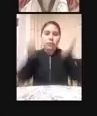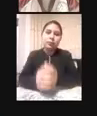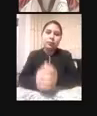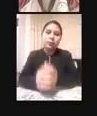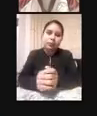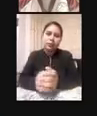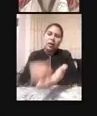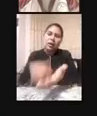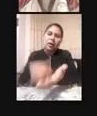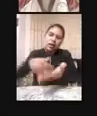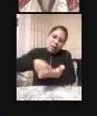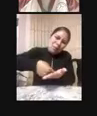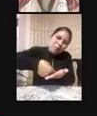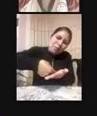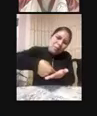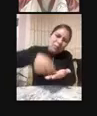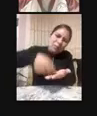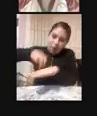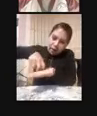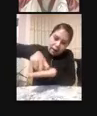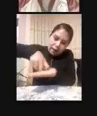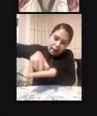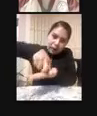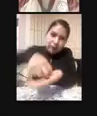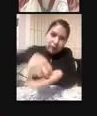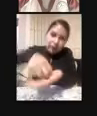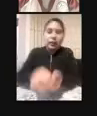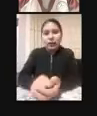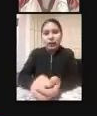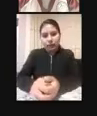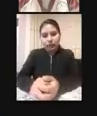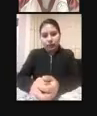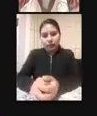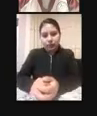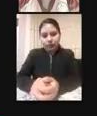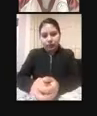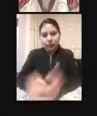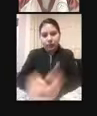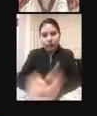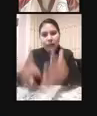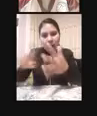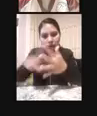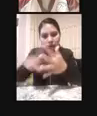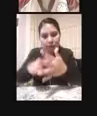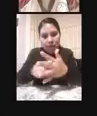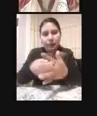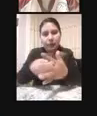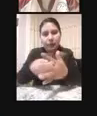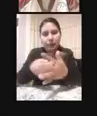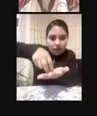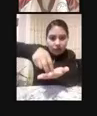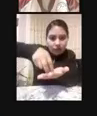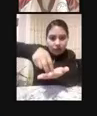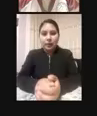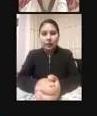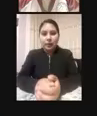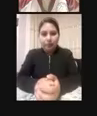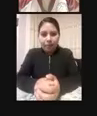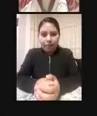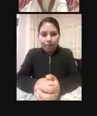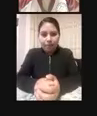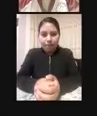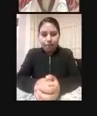arrastrarse, gatear y caminar. Podemos también observar algunas alteraciones posturales, como